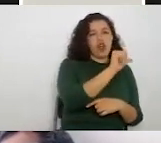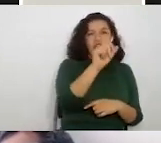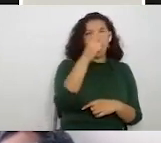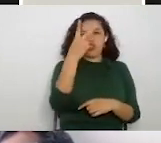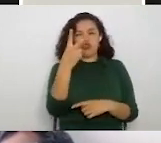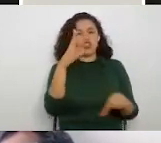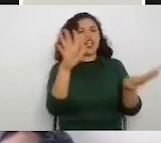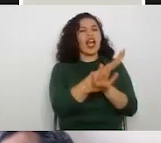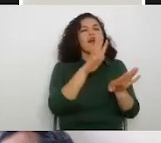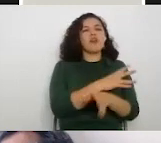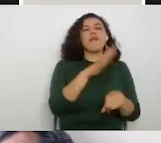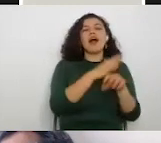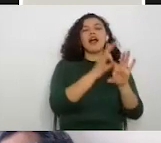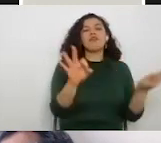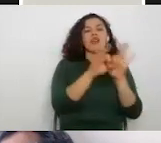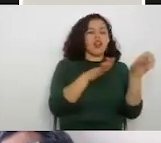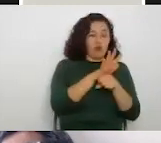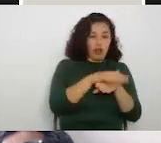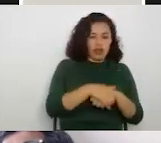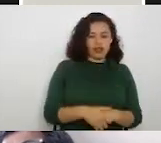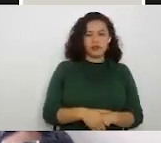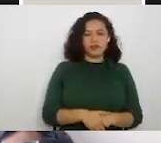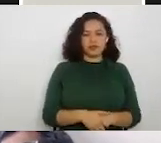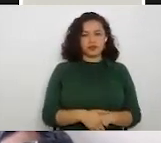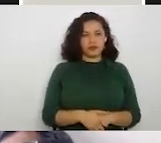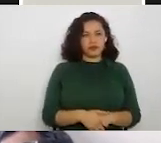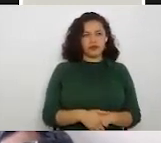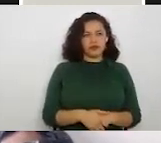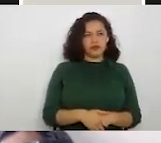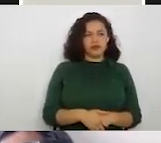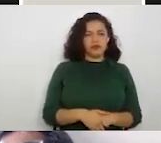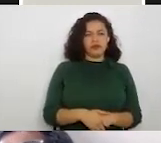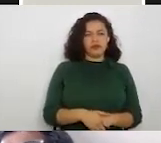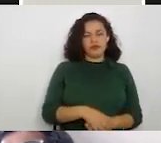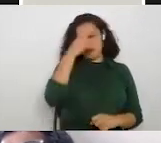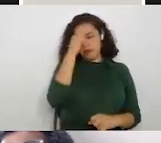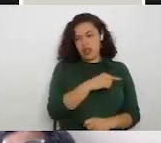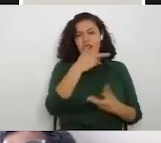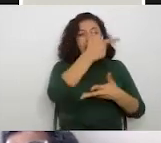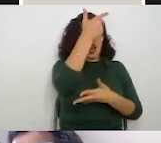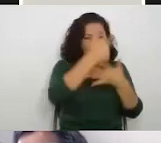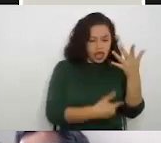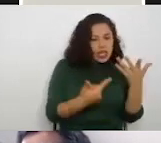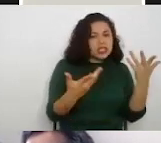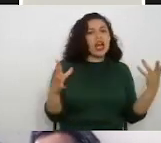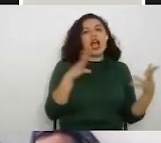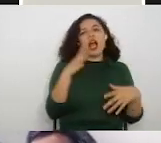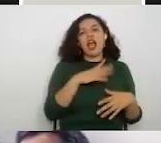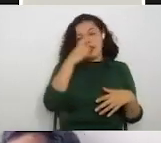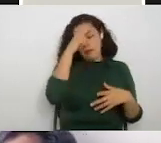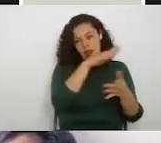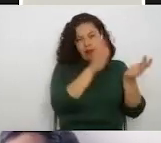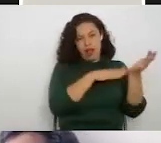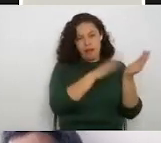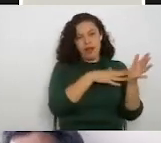más relevantes que se hicieron, o a través del manejo de listas maestras de documentos